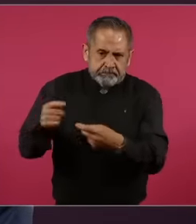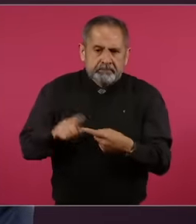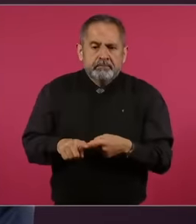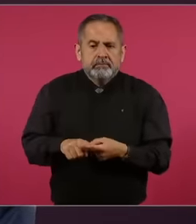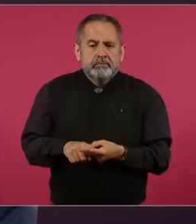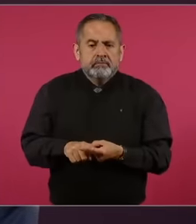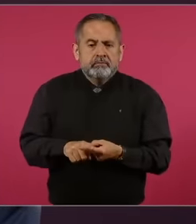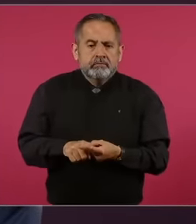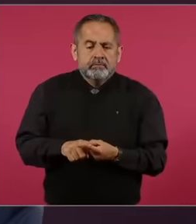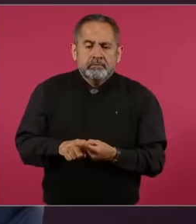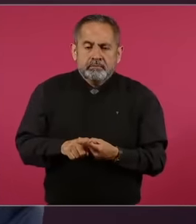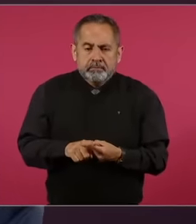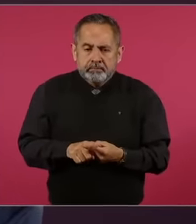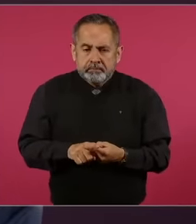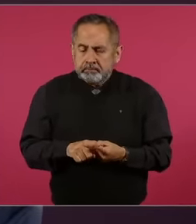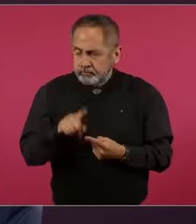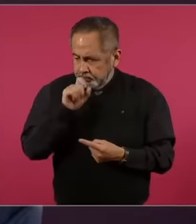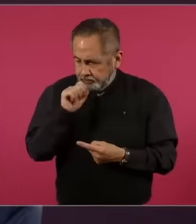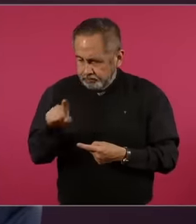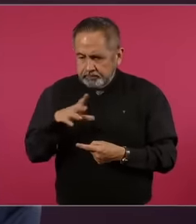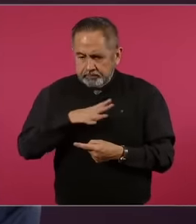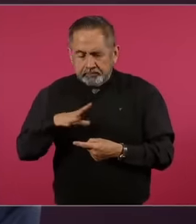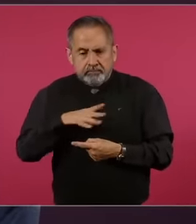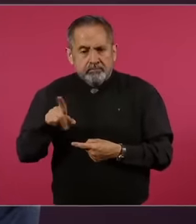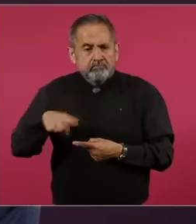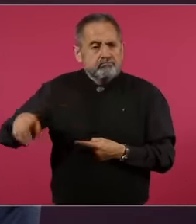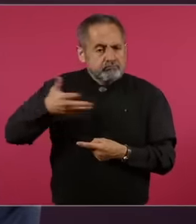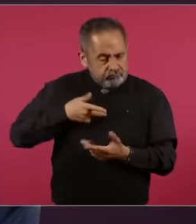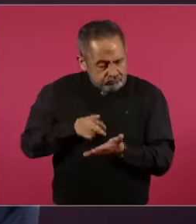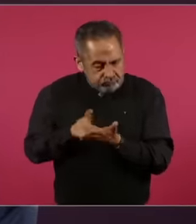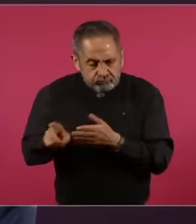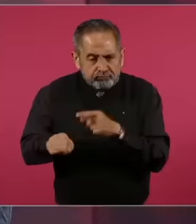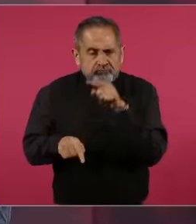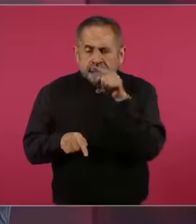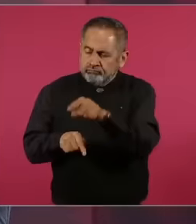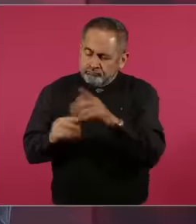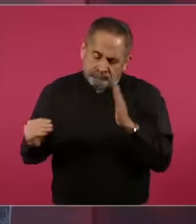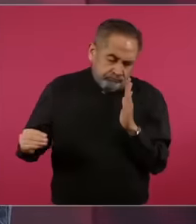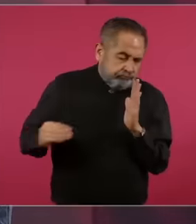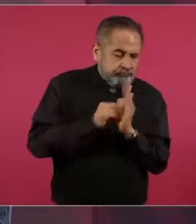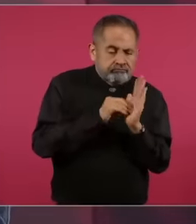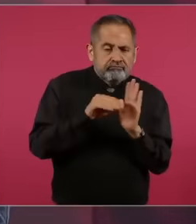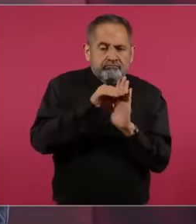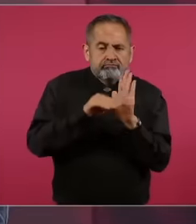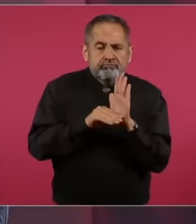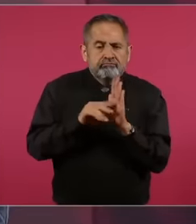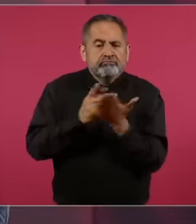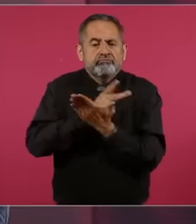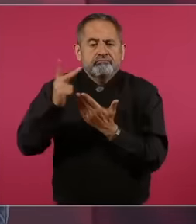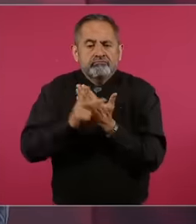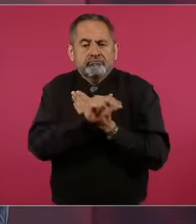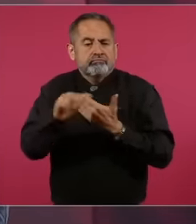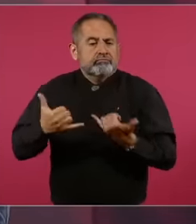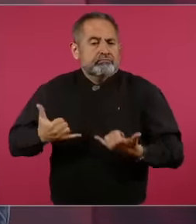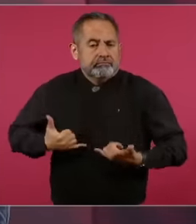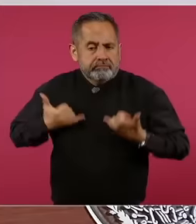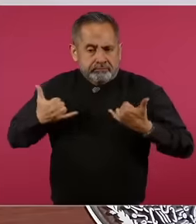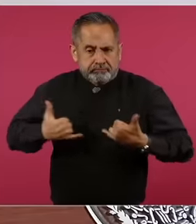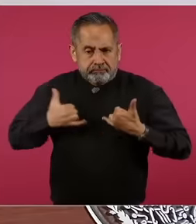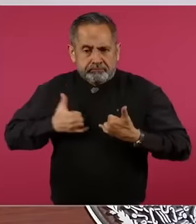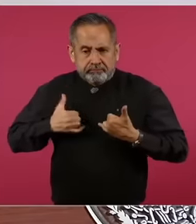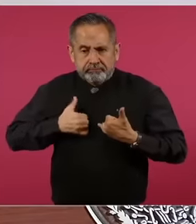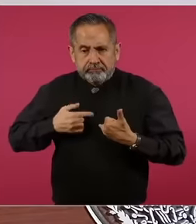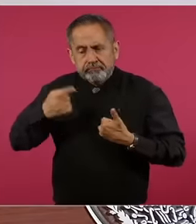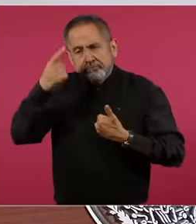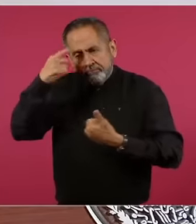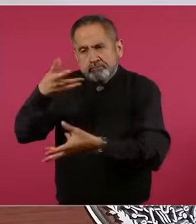Se mantiene ya como derecho el programa de jóvenes Construyendo el